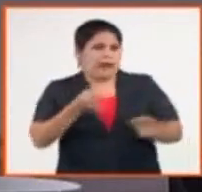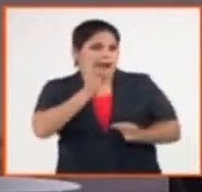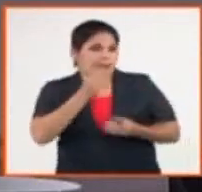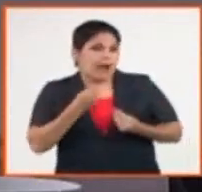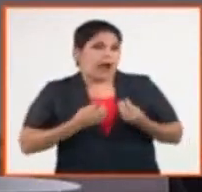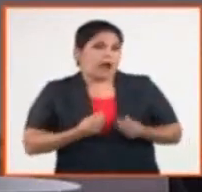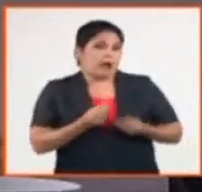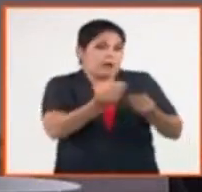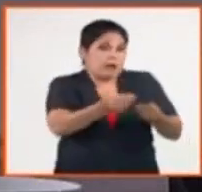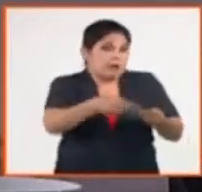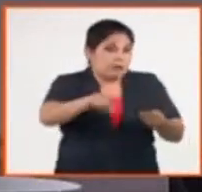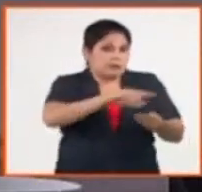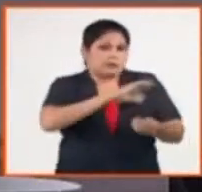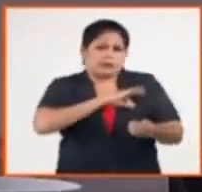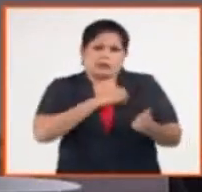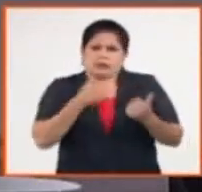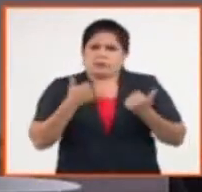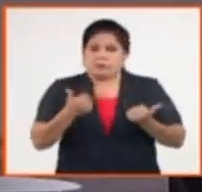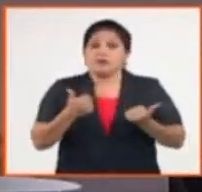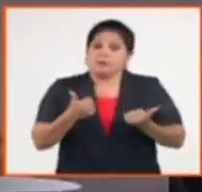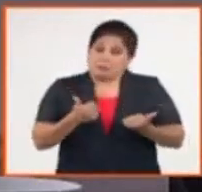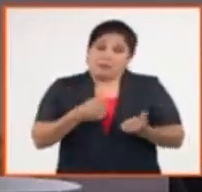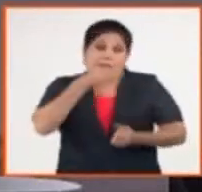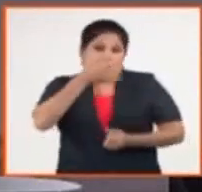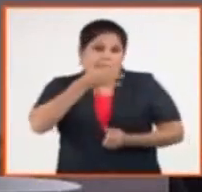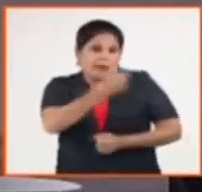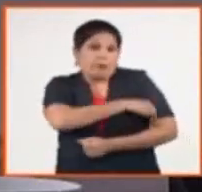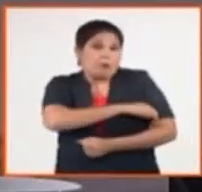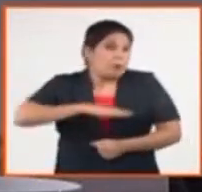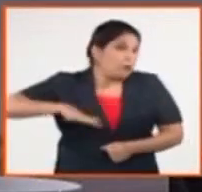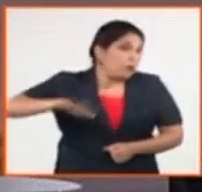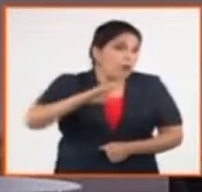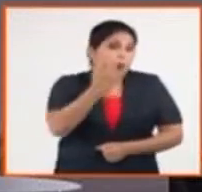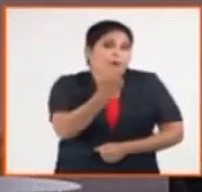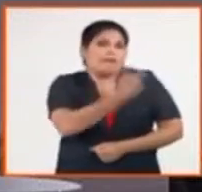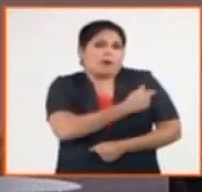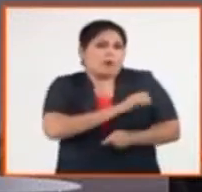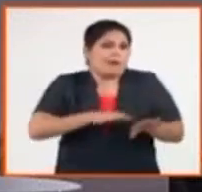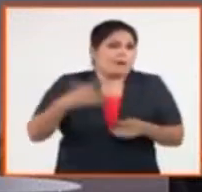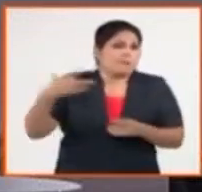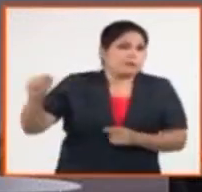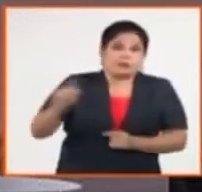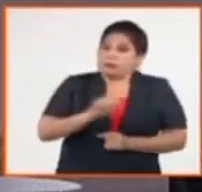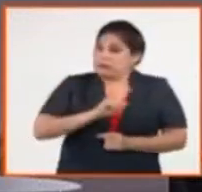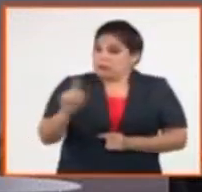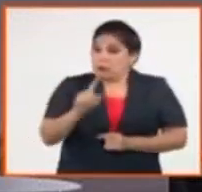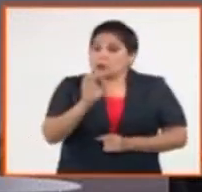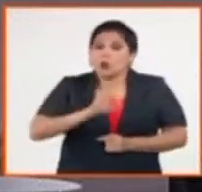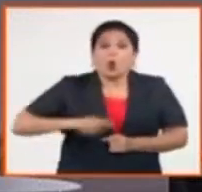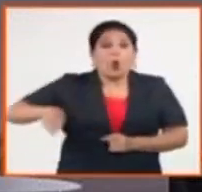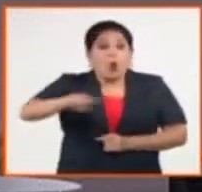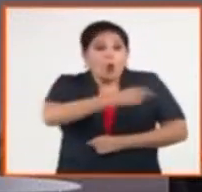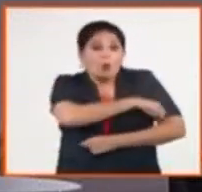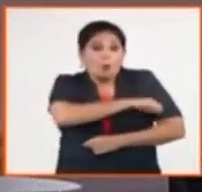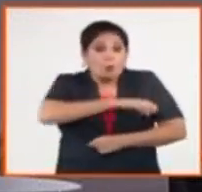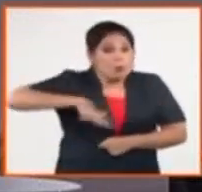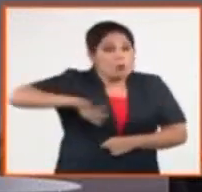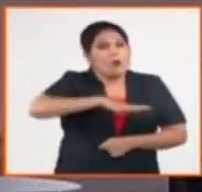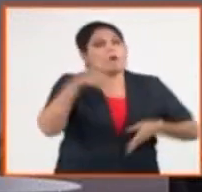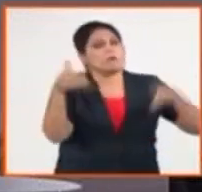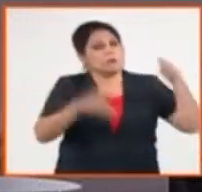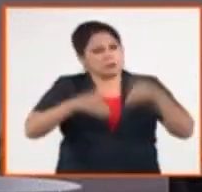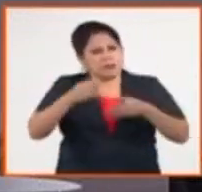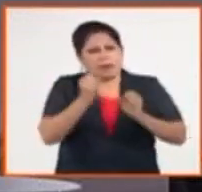nos avalan, nos justifican por qué decimos que más que una vacuna es un país. Ahora bien, tenemos que insistir, y